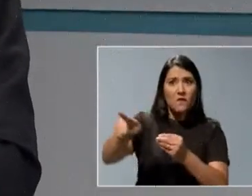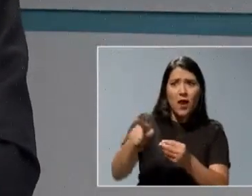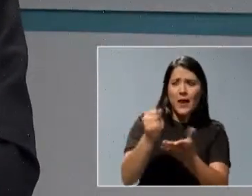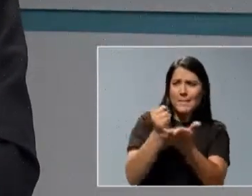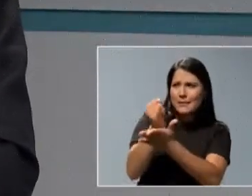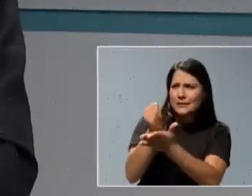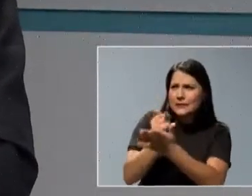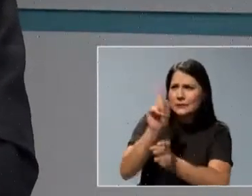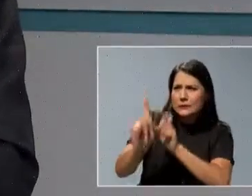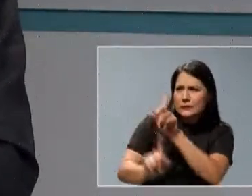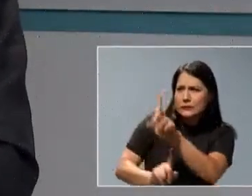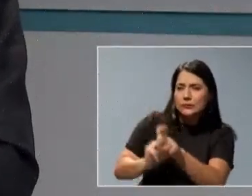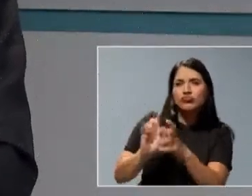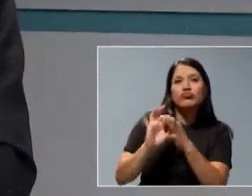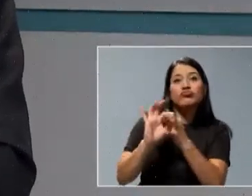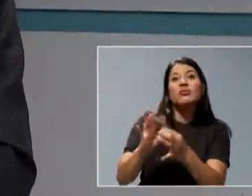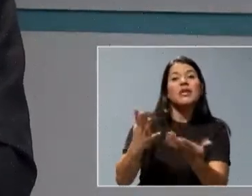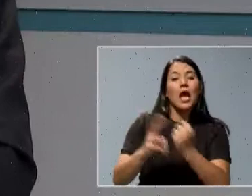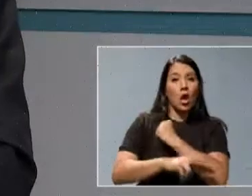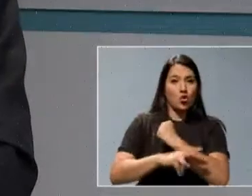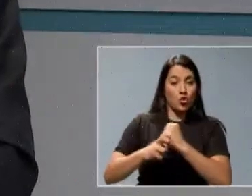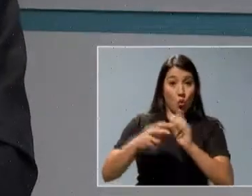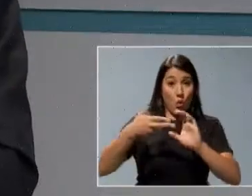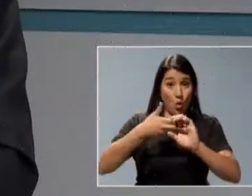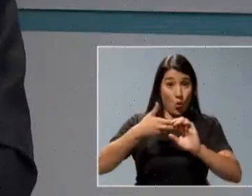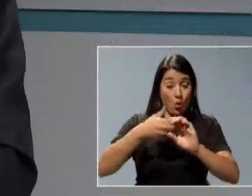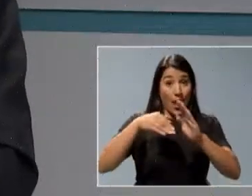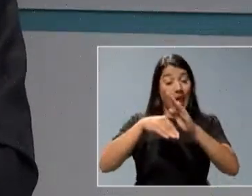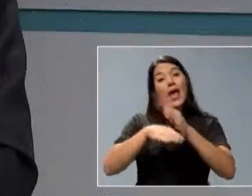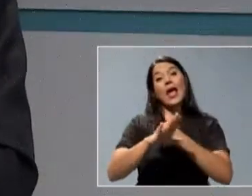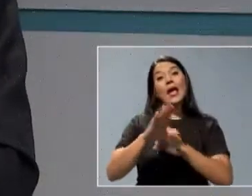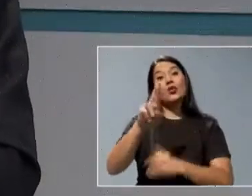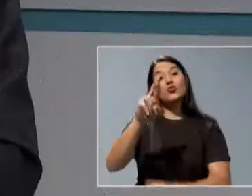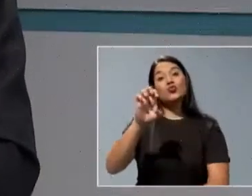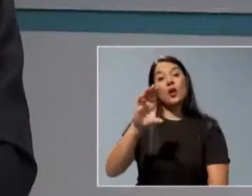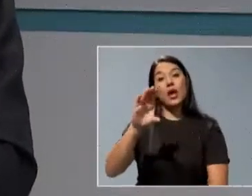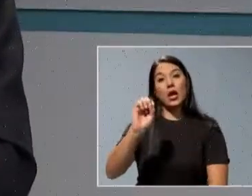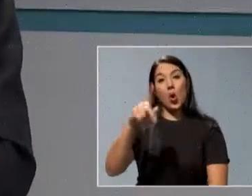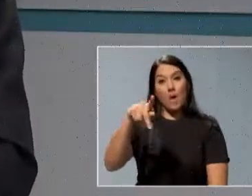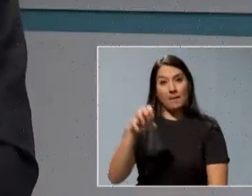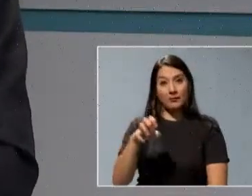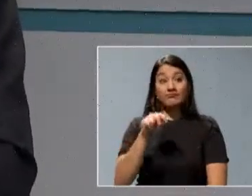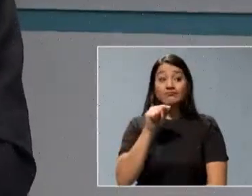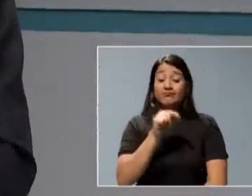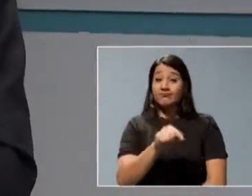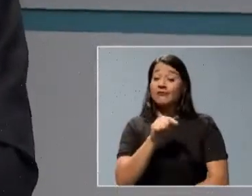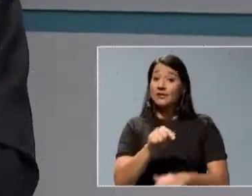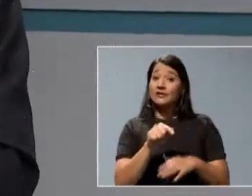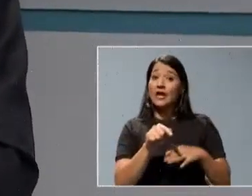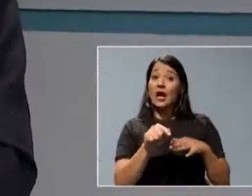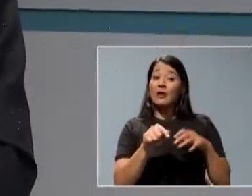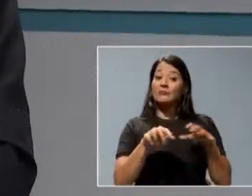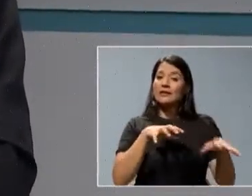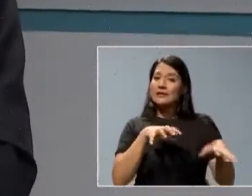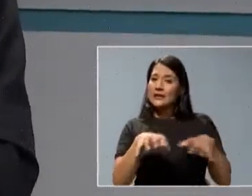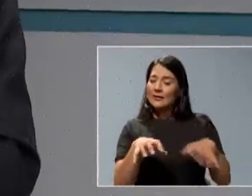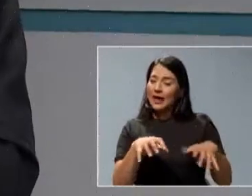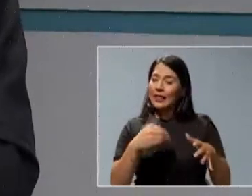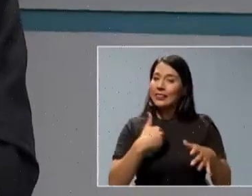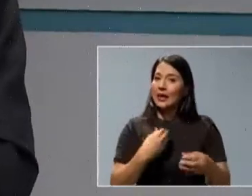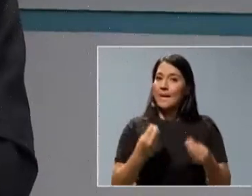sobre el robo de combustible en el poliducto de Recope, una actividad de un altísimo